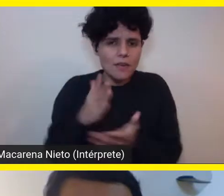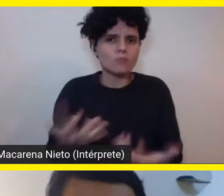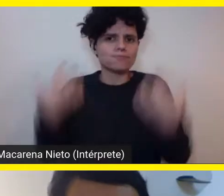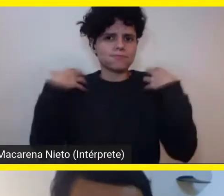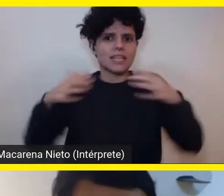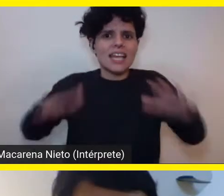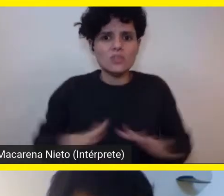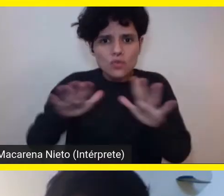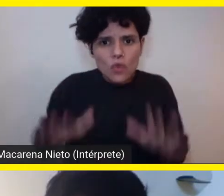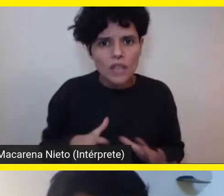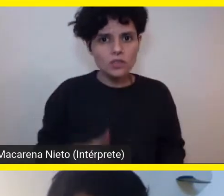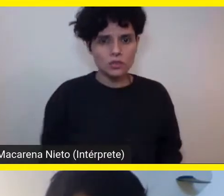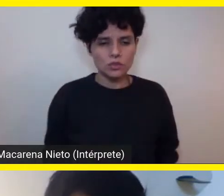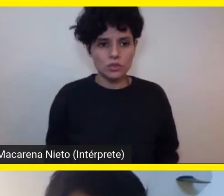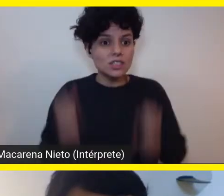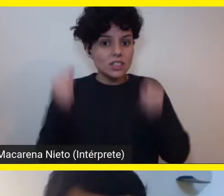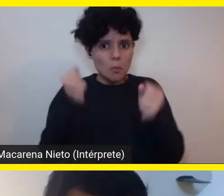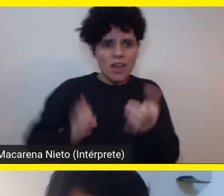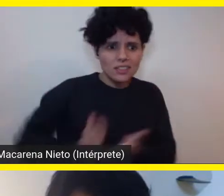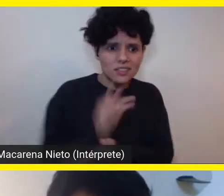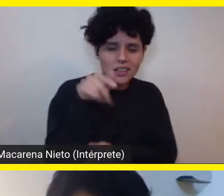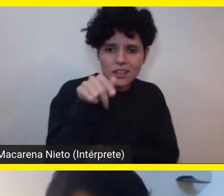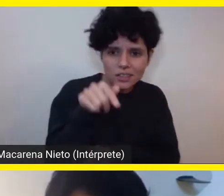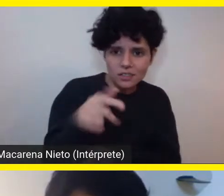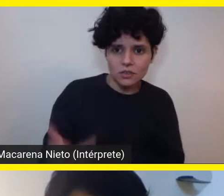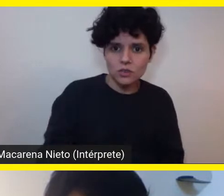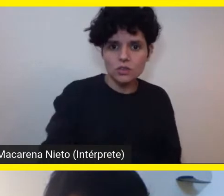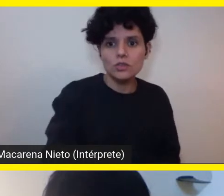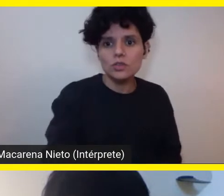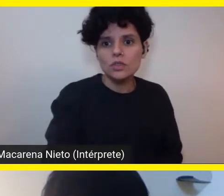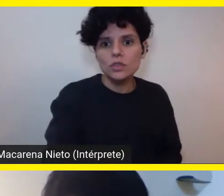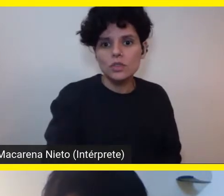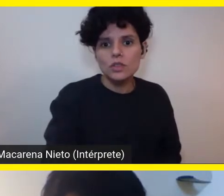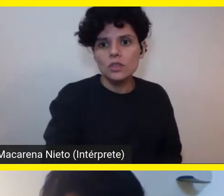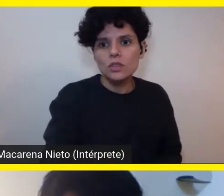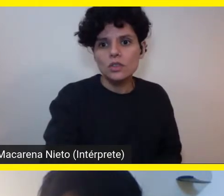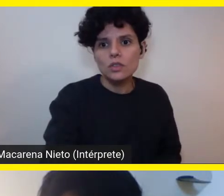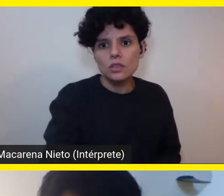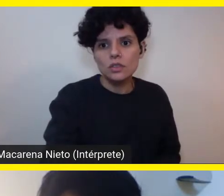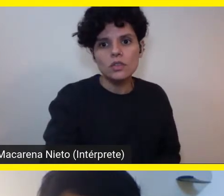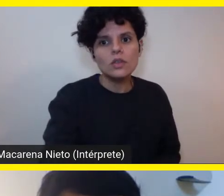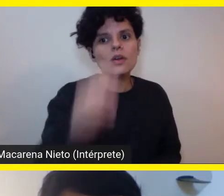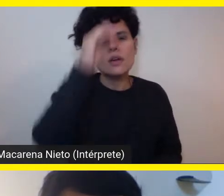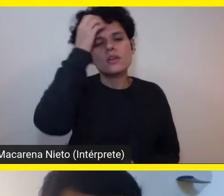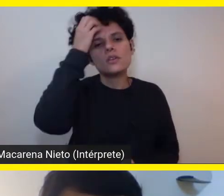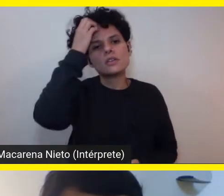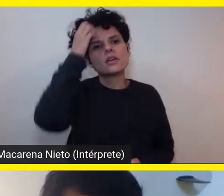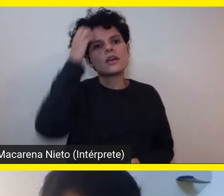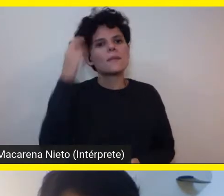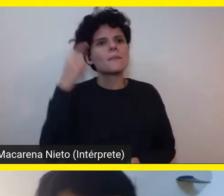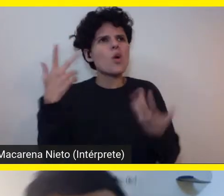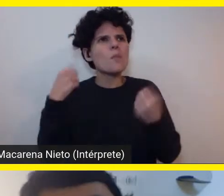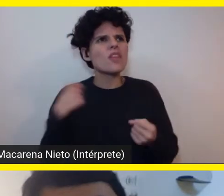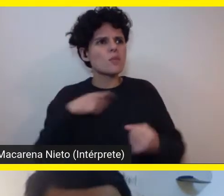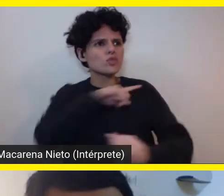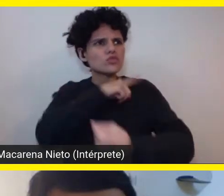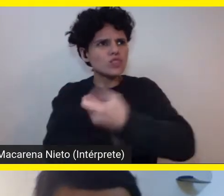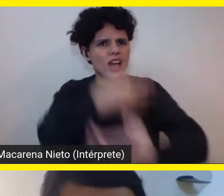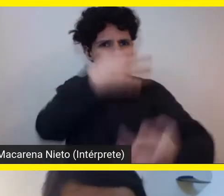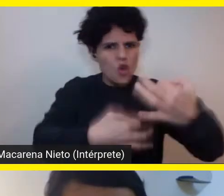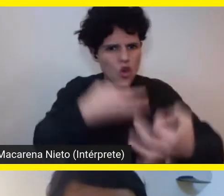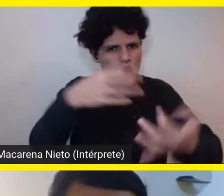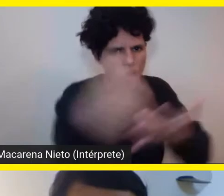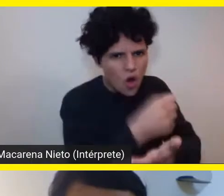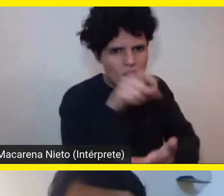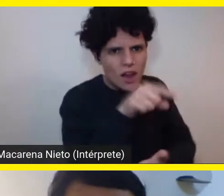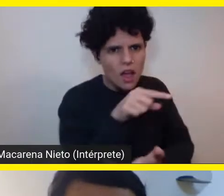expresado Aidé, que se puede seguir realizando con el objeto de poder encontrar y llegar a esa justicia que ha sido tan esquiva. Pero eso, insisto, como